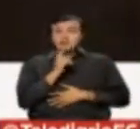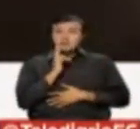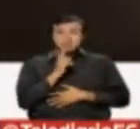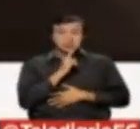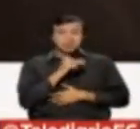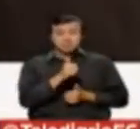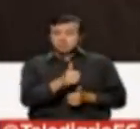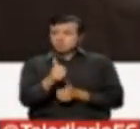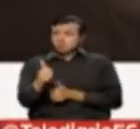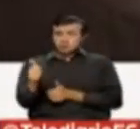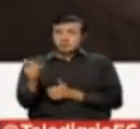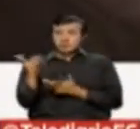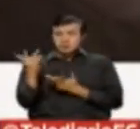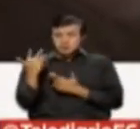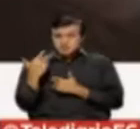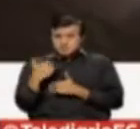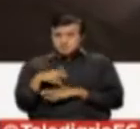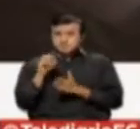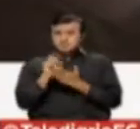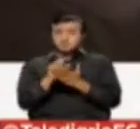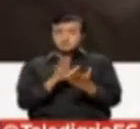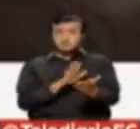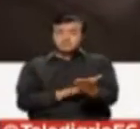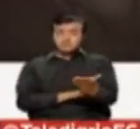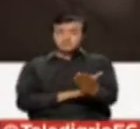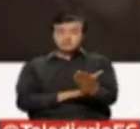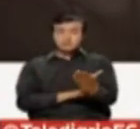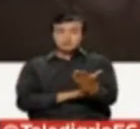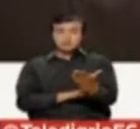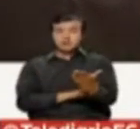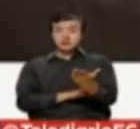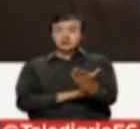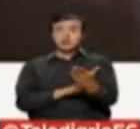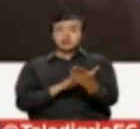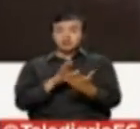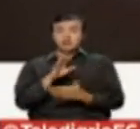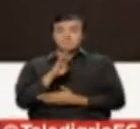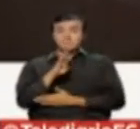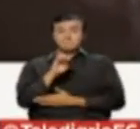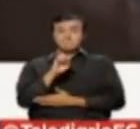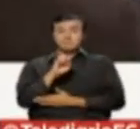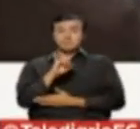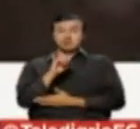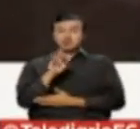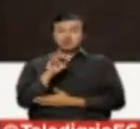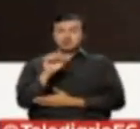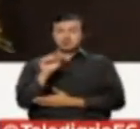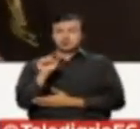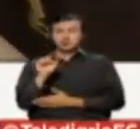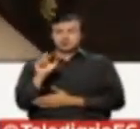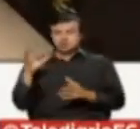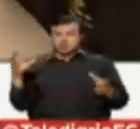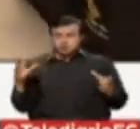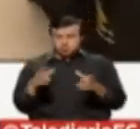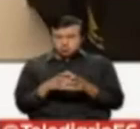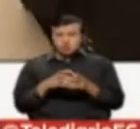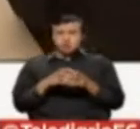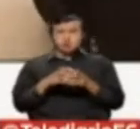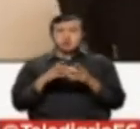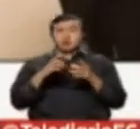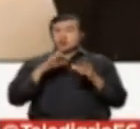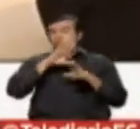a través del programa villas han contribuido y con la cofradía de chefs